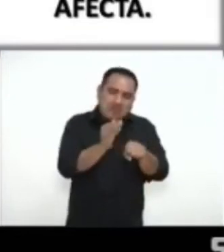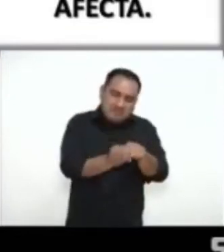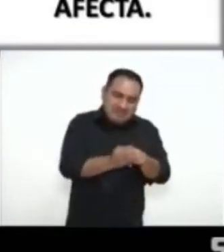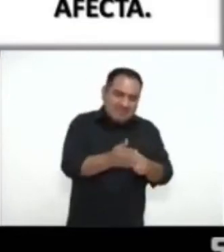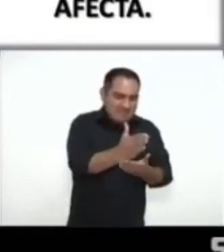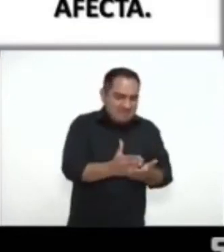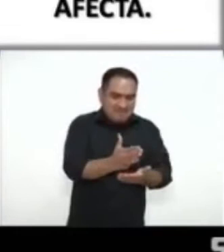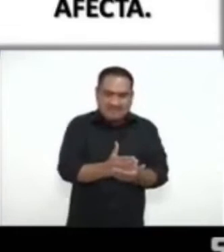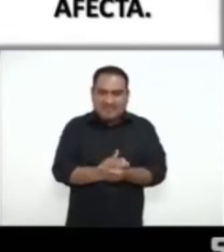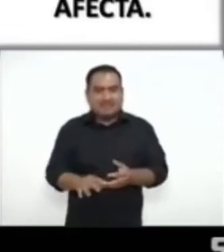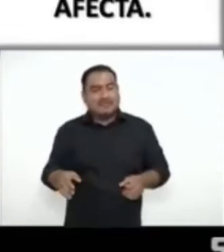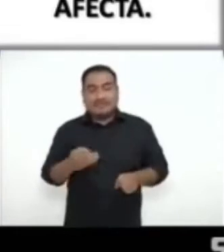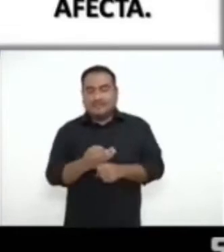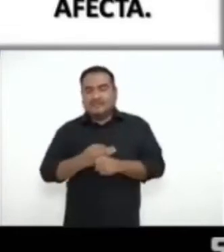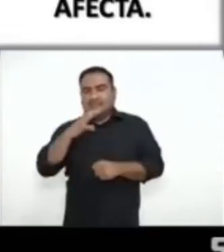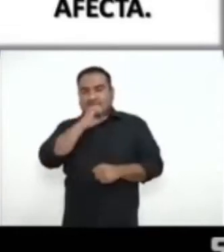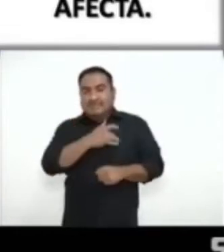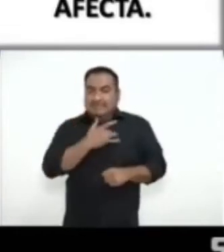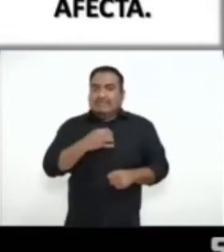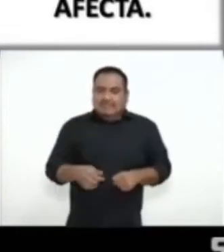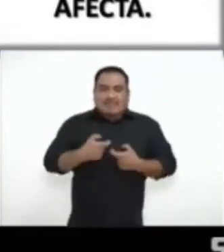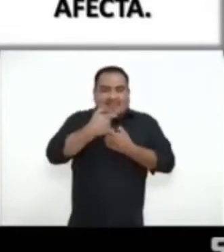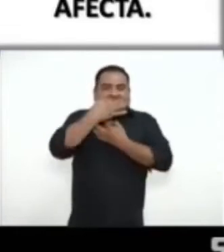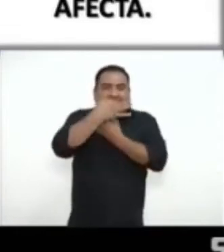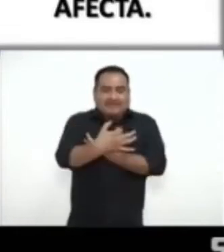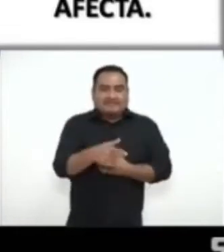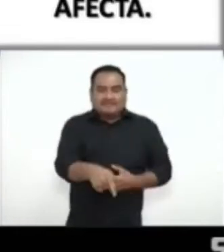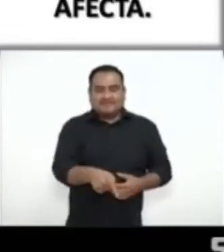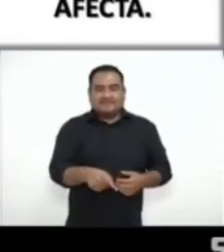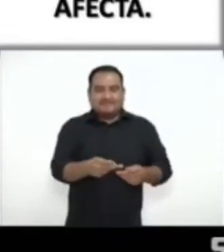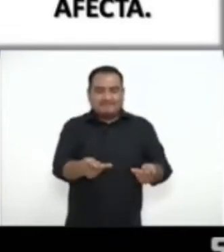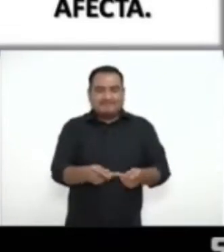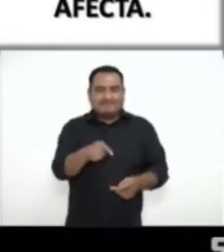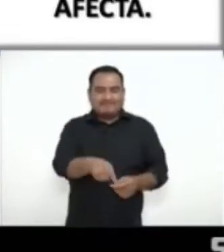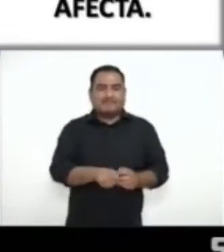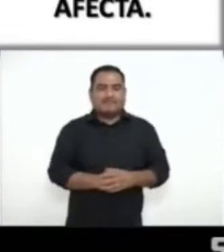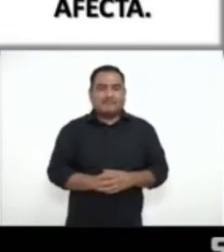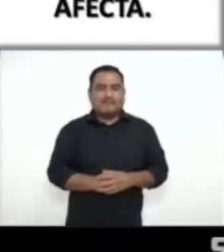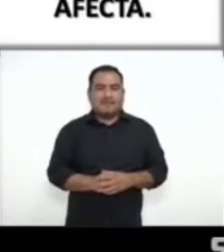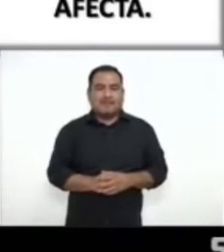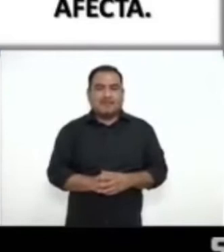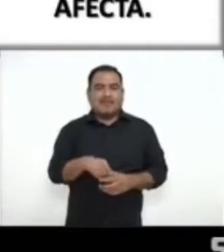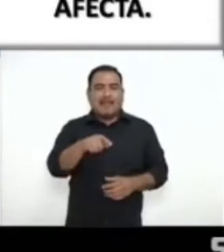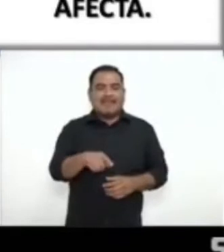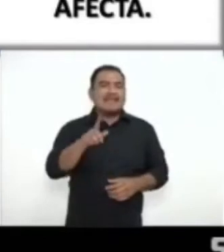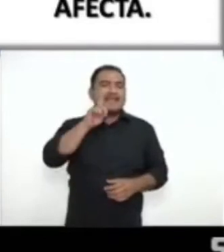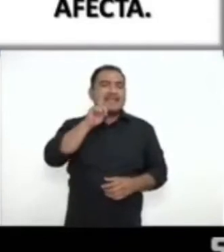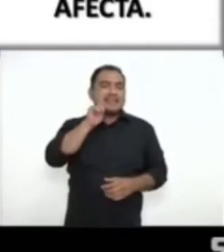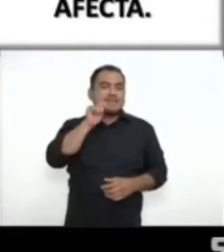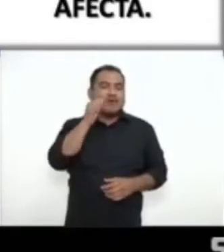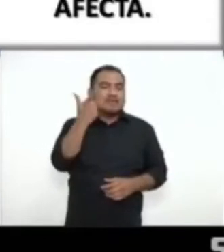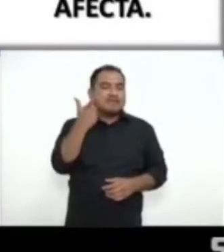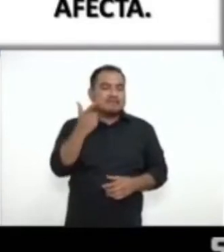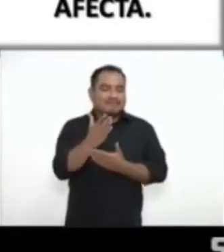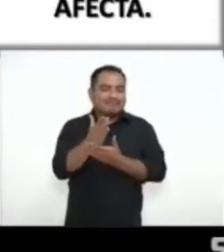partido. Con este calor se antoja, ¿no? Partido. Y le vamos a exprimir 2 limones.